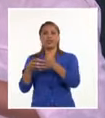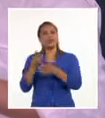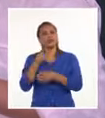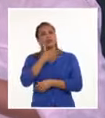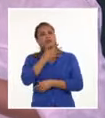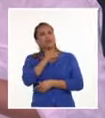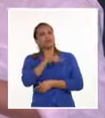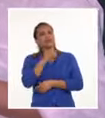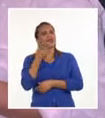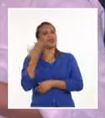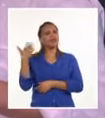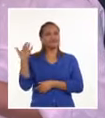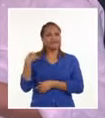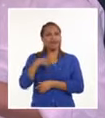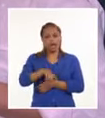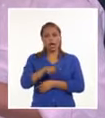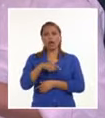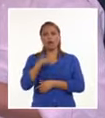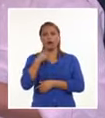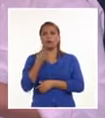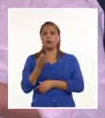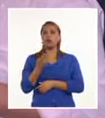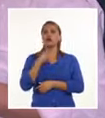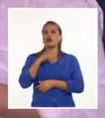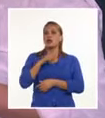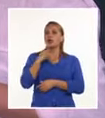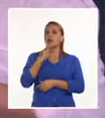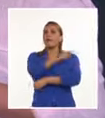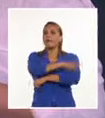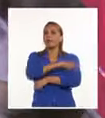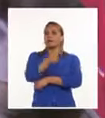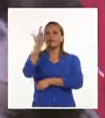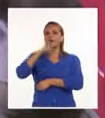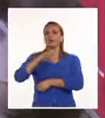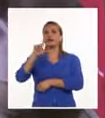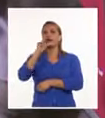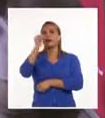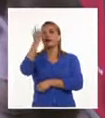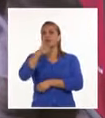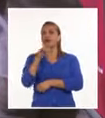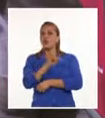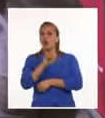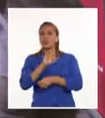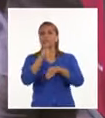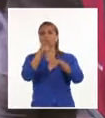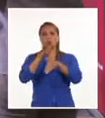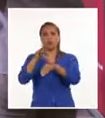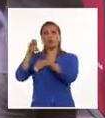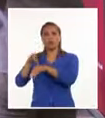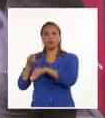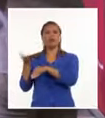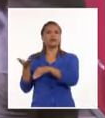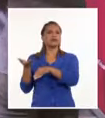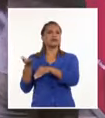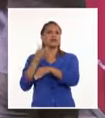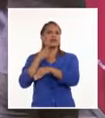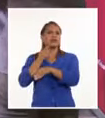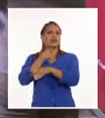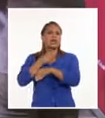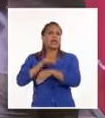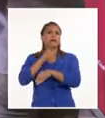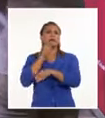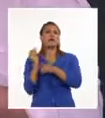tiempo, ahora resulta ser de que los países del ALBA también andan de cumbre en cumbre? ¿Qué ejemplos puede usted mencionar